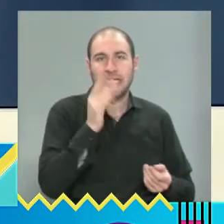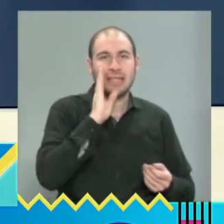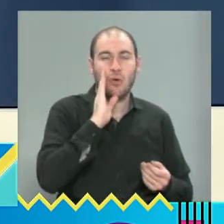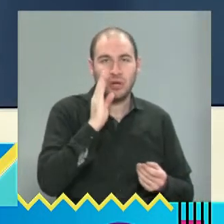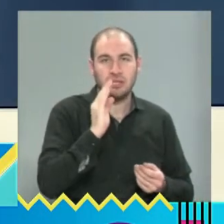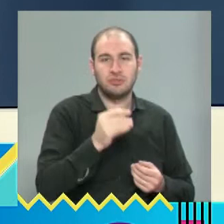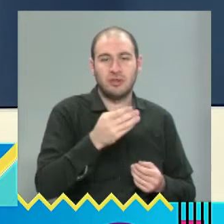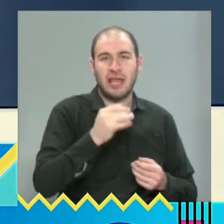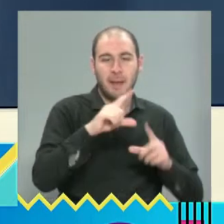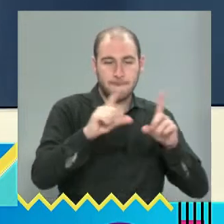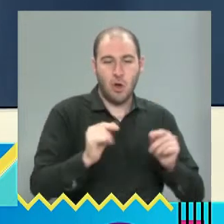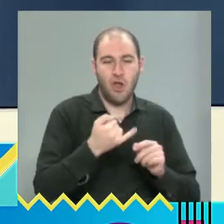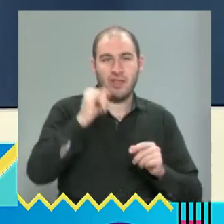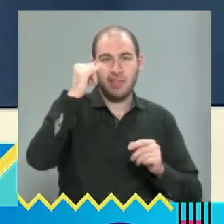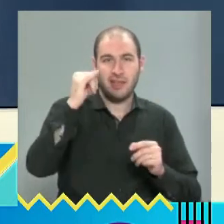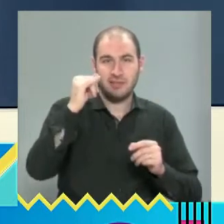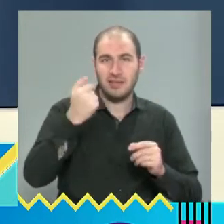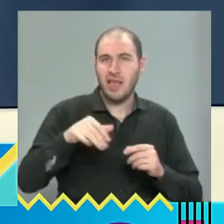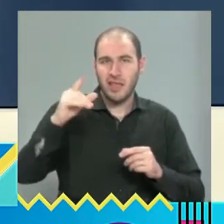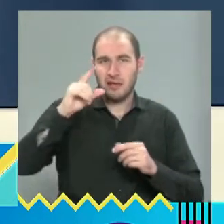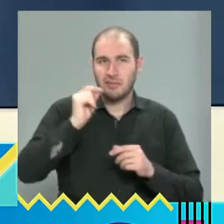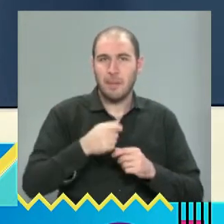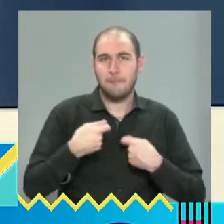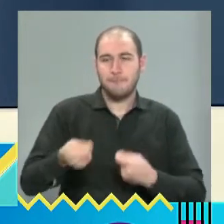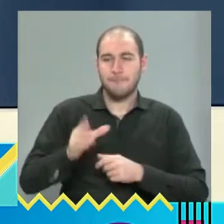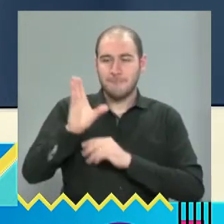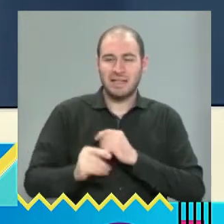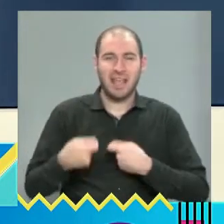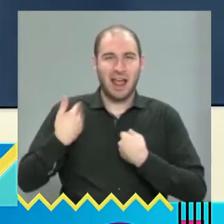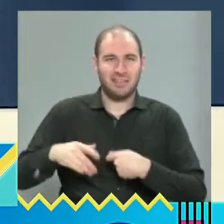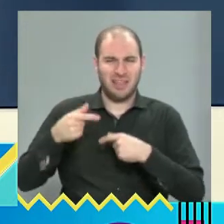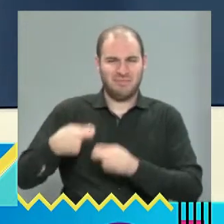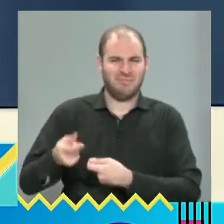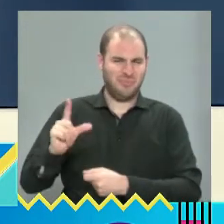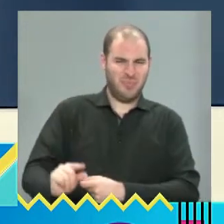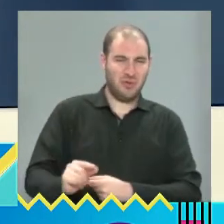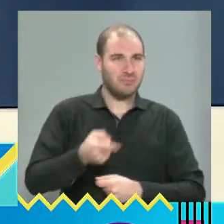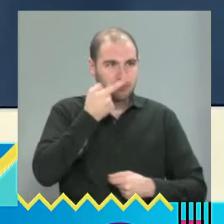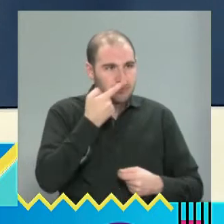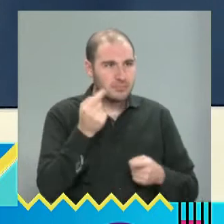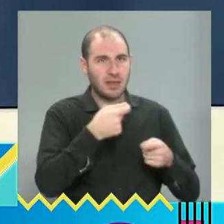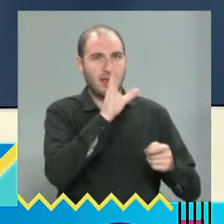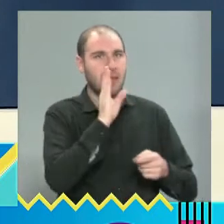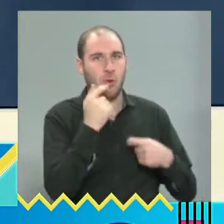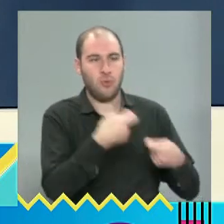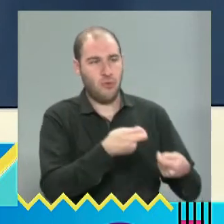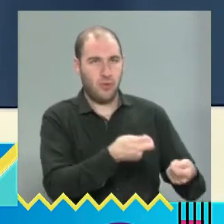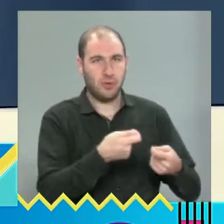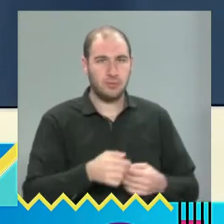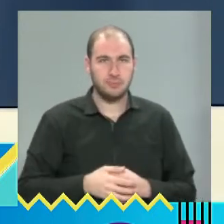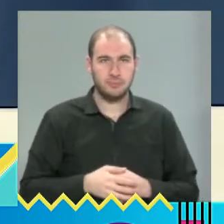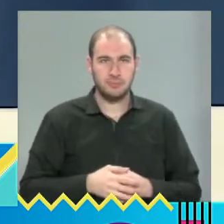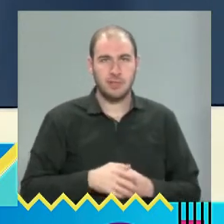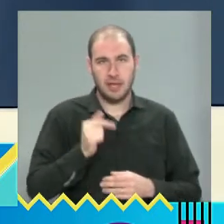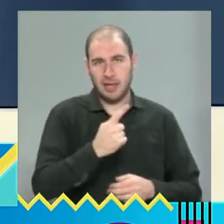la tasa de sus bonos, hay menos interés en financiar a países como Argentina y más interés en financiar al mismo Estados Unidos. Ese